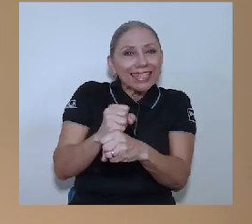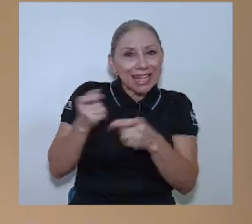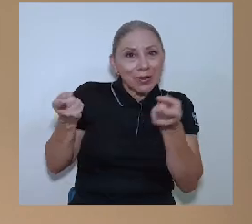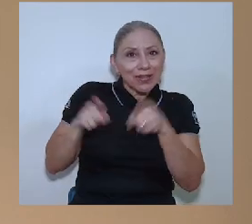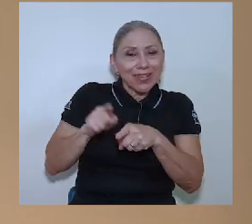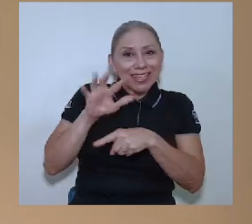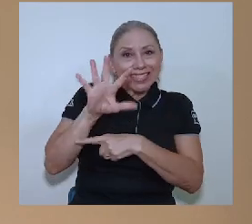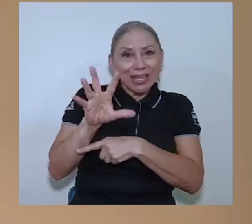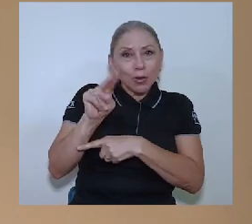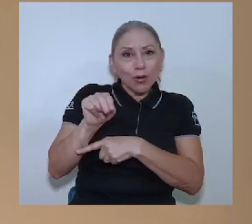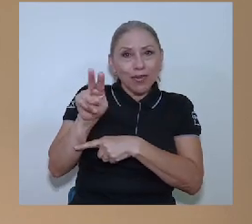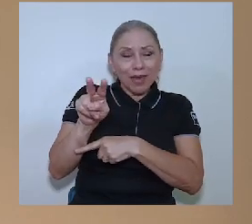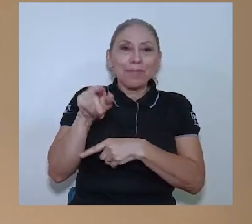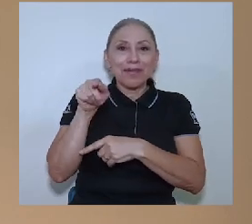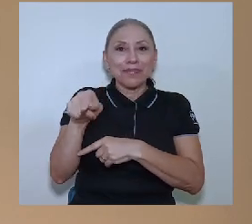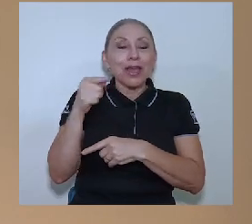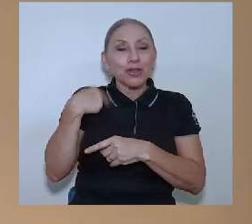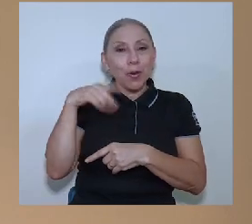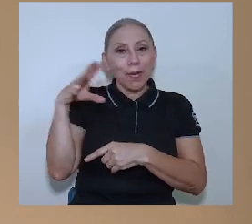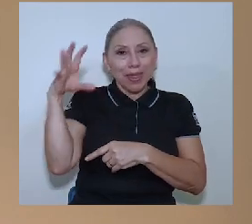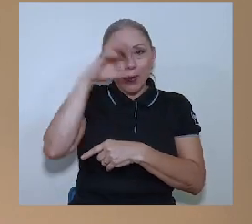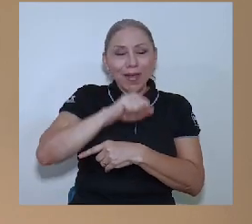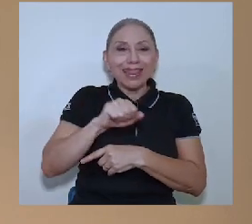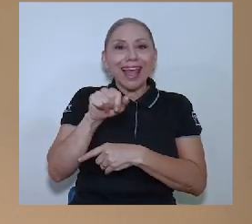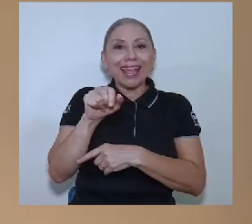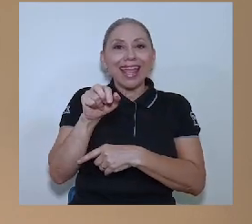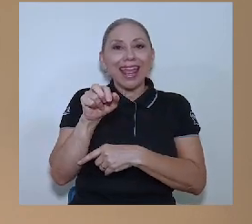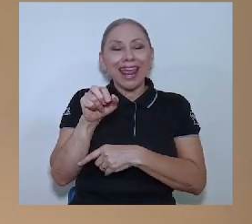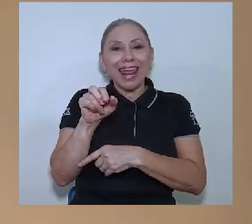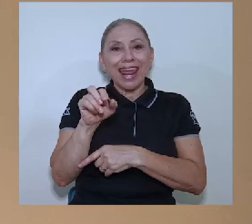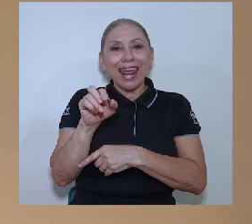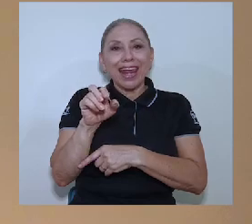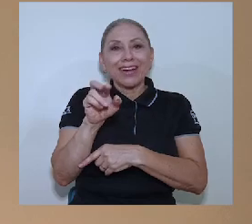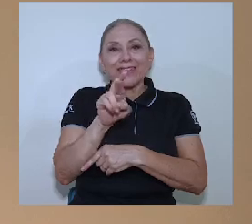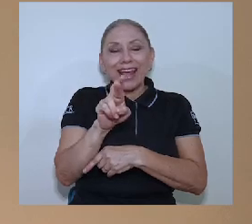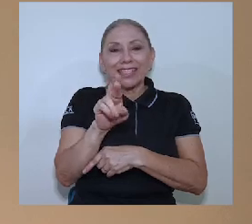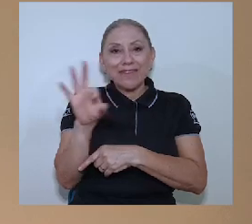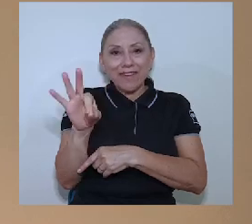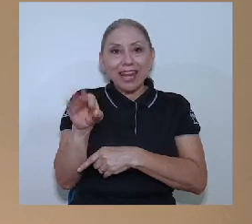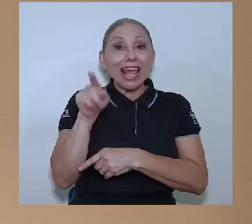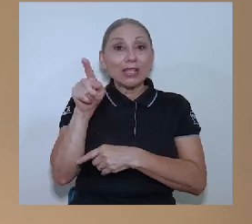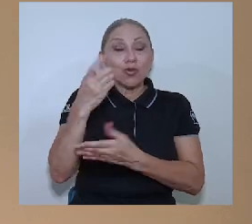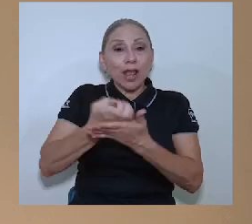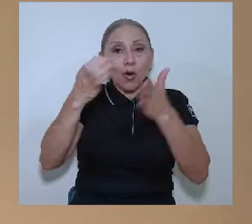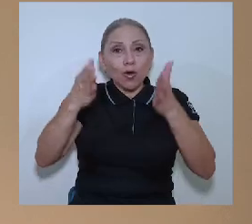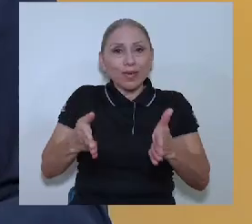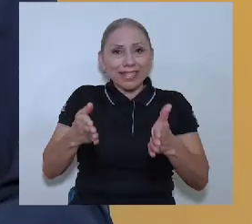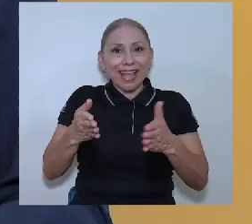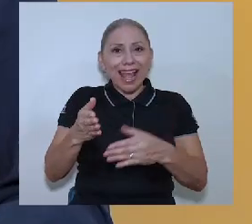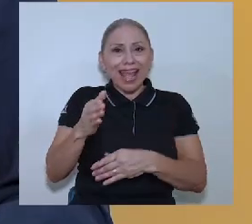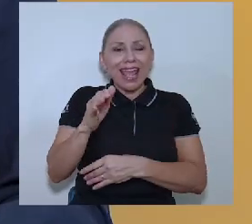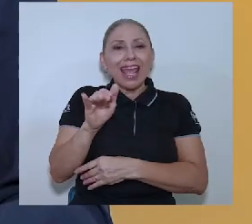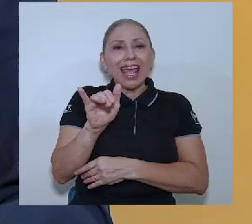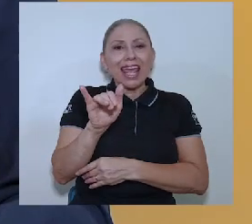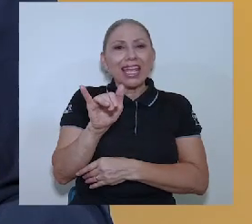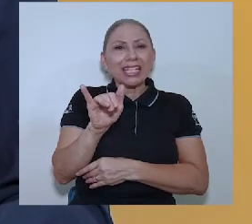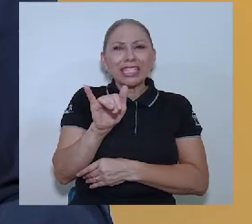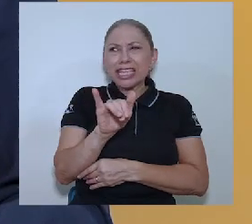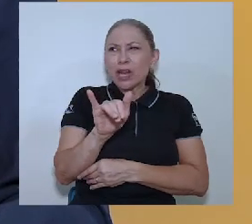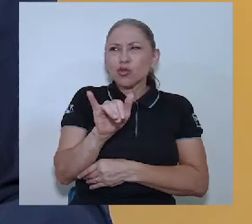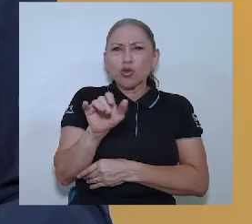que Rice Fair es un economista en Yale o Princeton, una de esas dos es